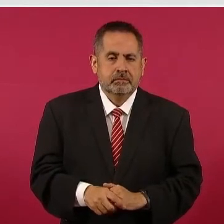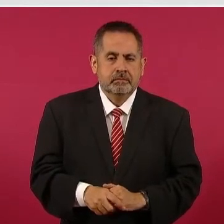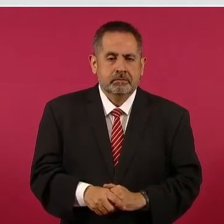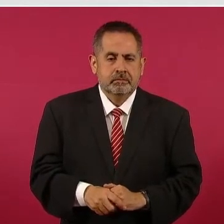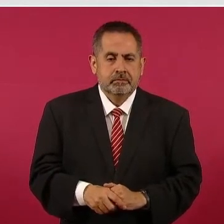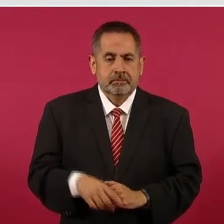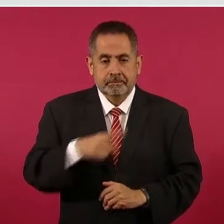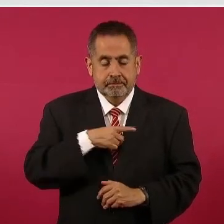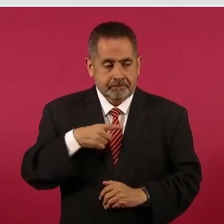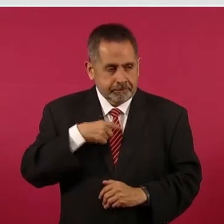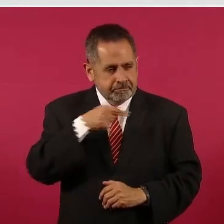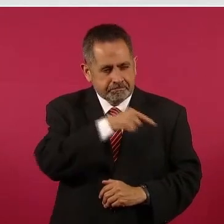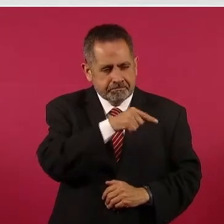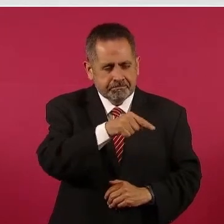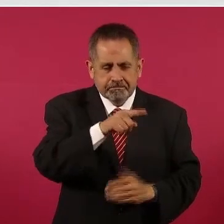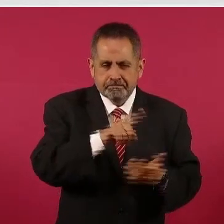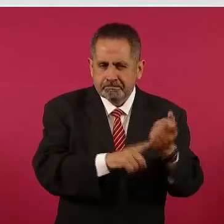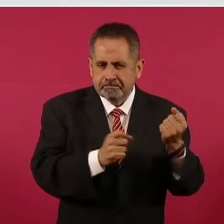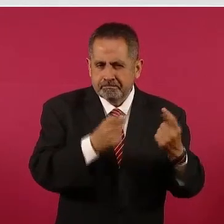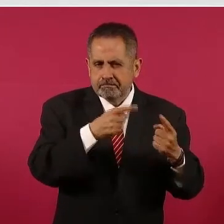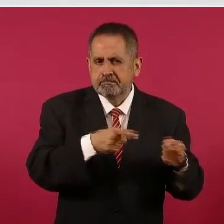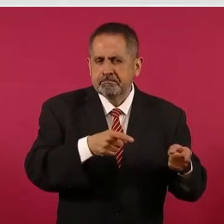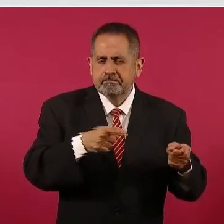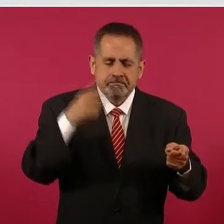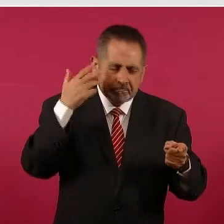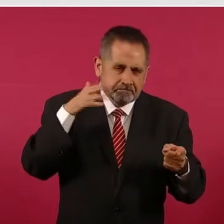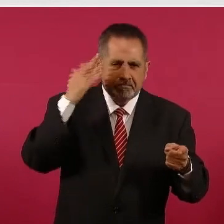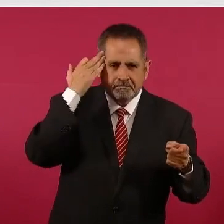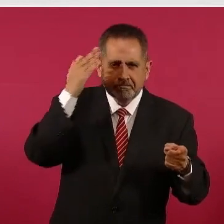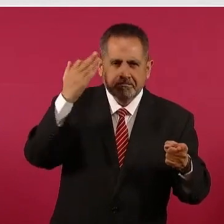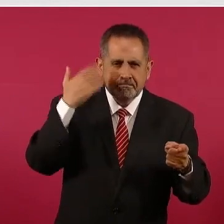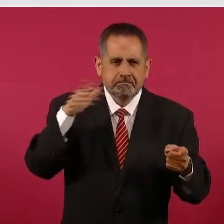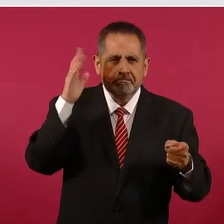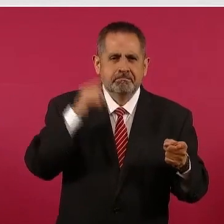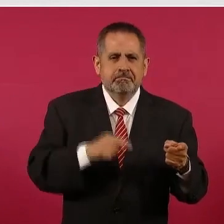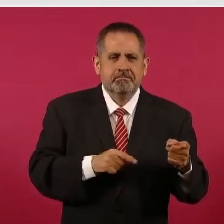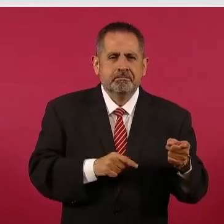Pero deben de haber ahí, de los que